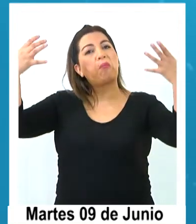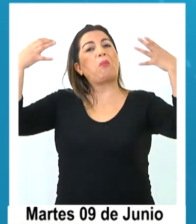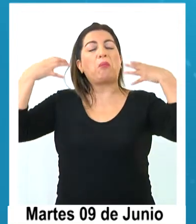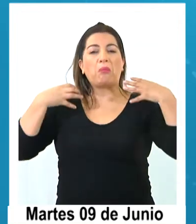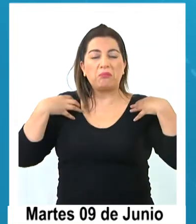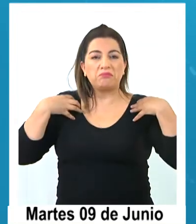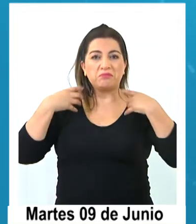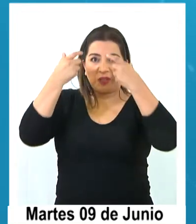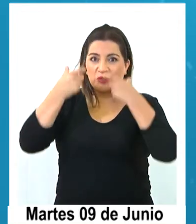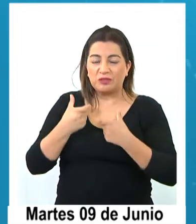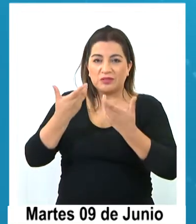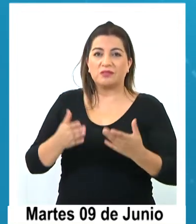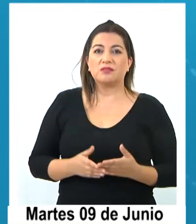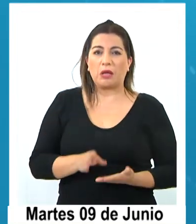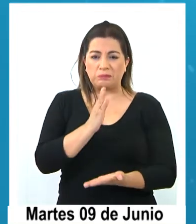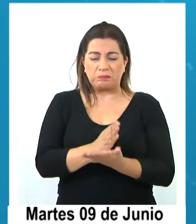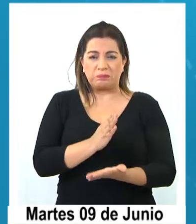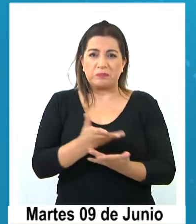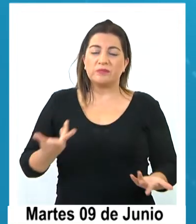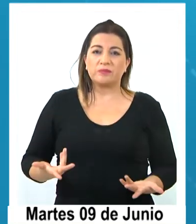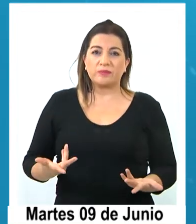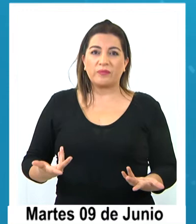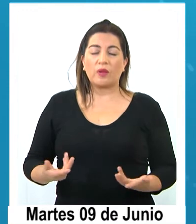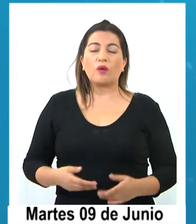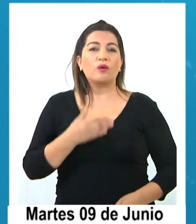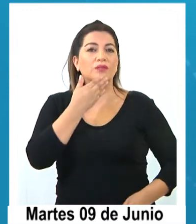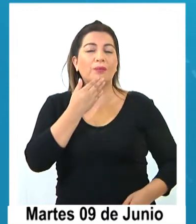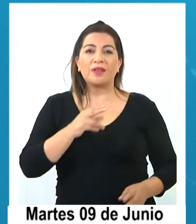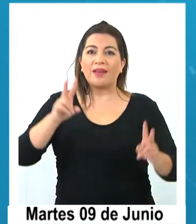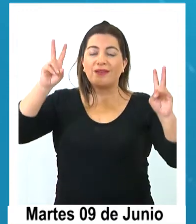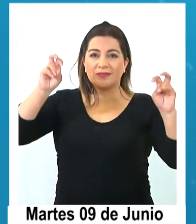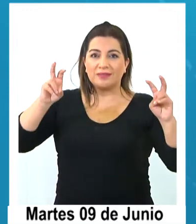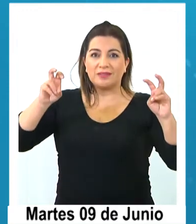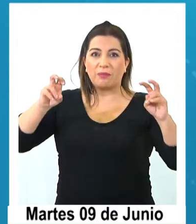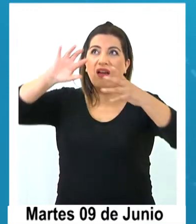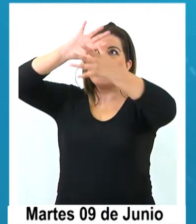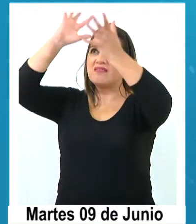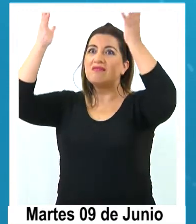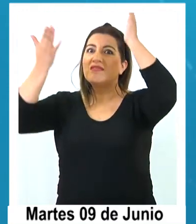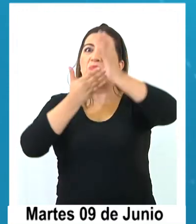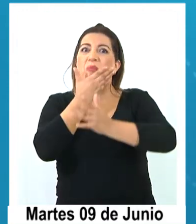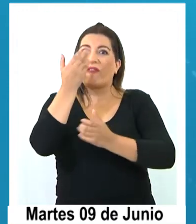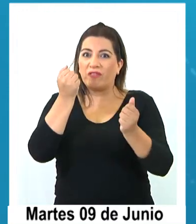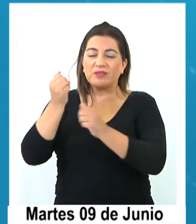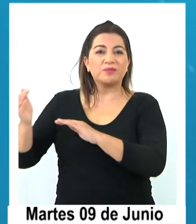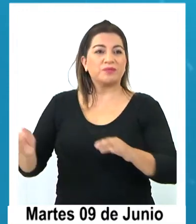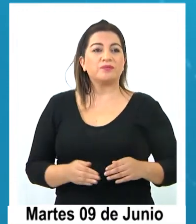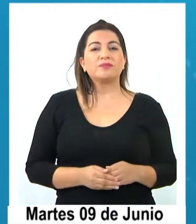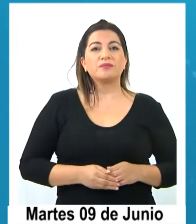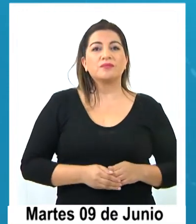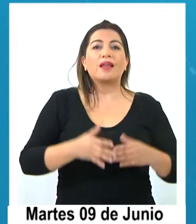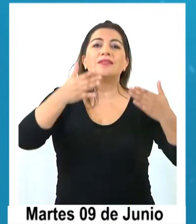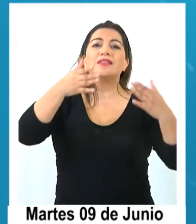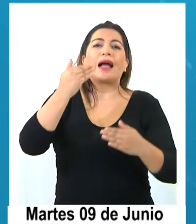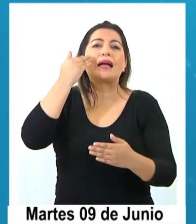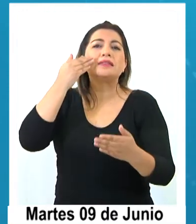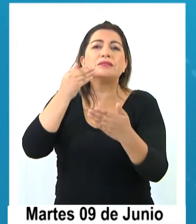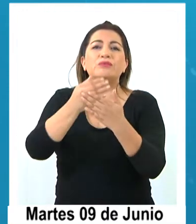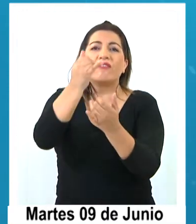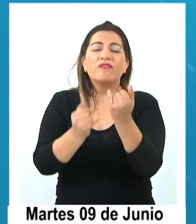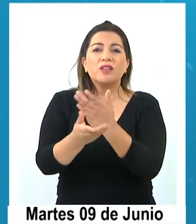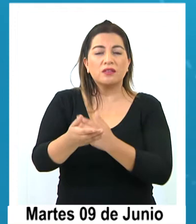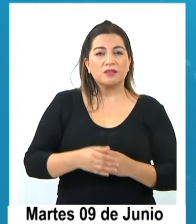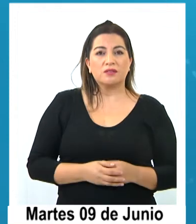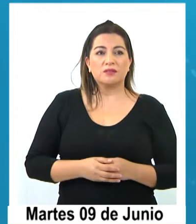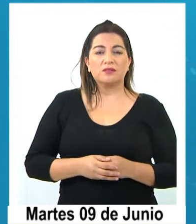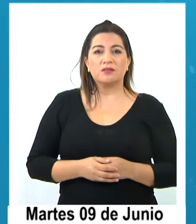responsable, disciplinada, o tiene que ver mucho el clima, ¿no? Ok. Liliana, ya para poder